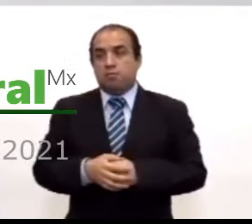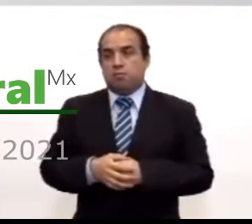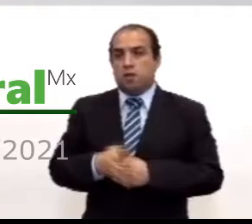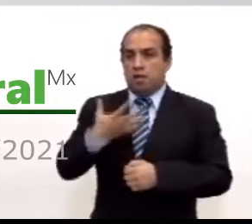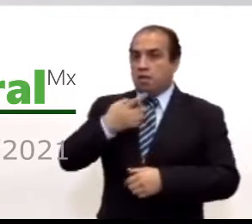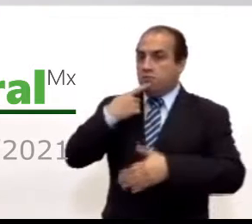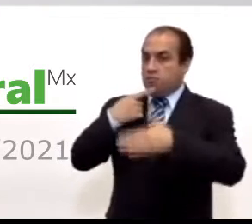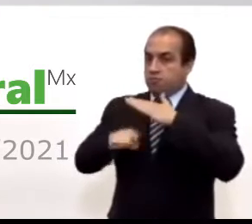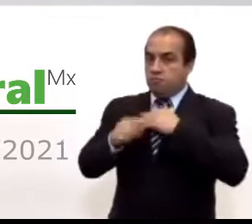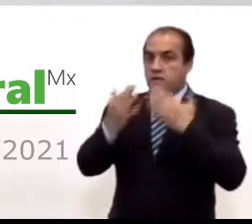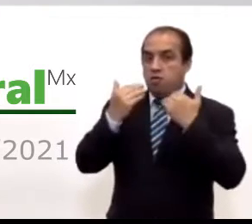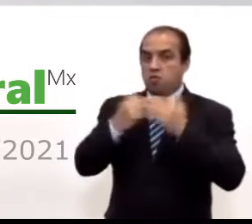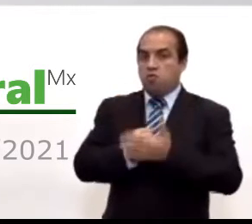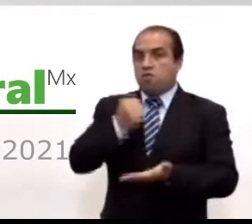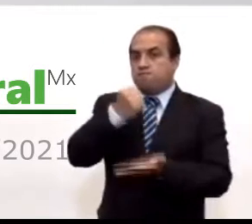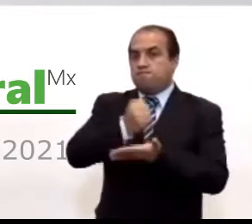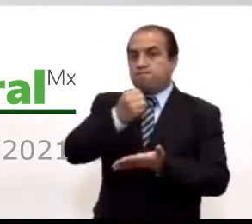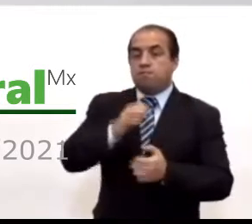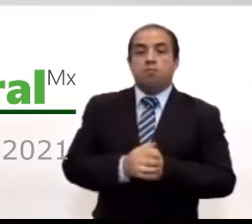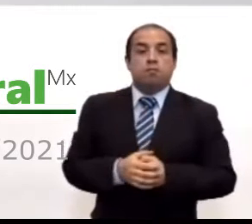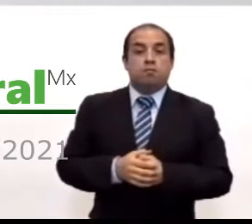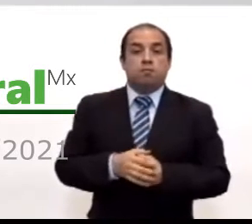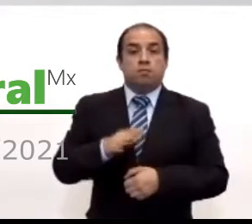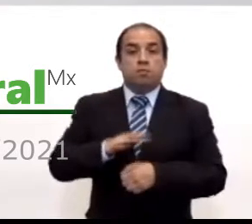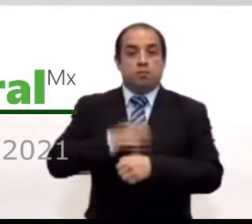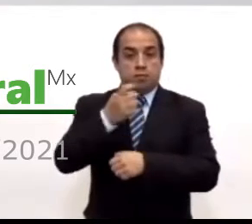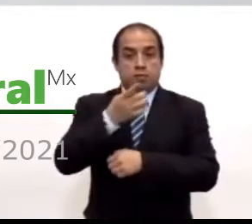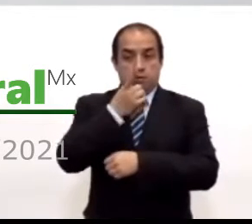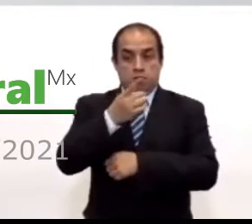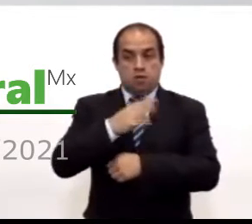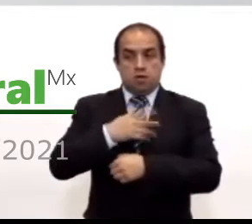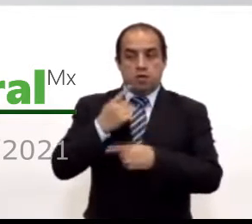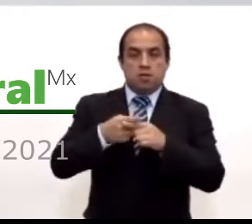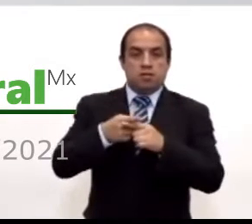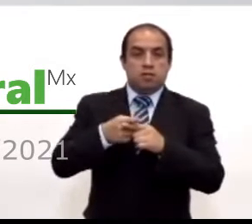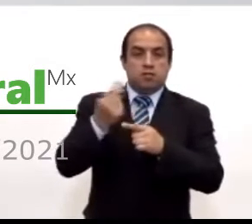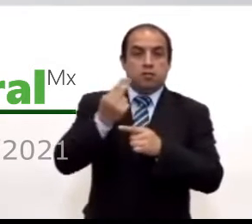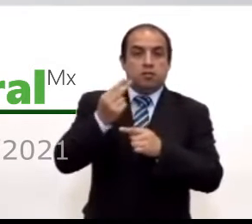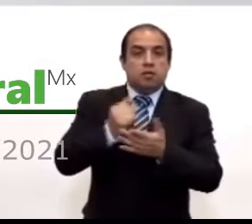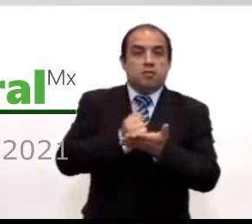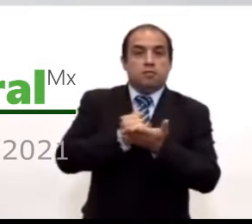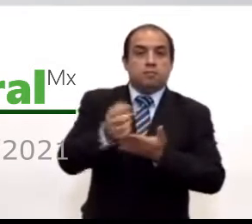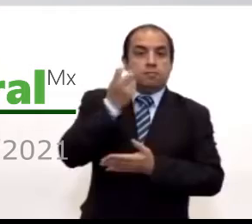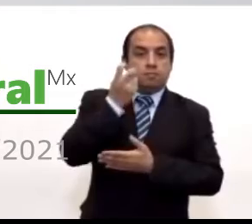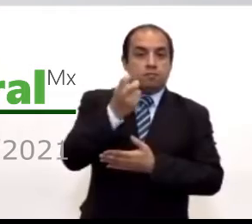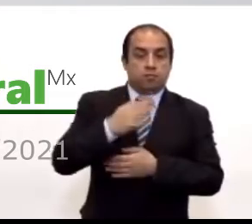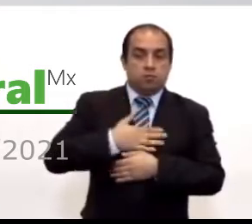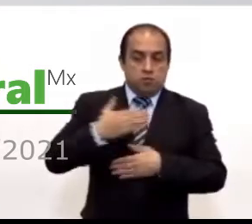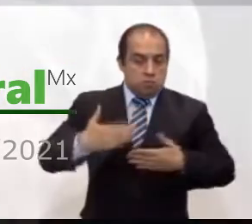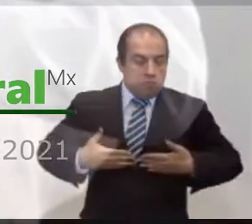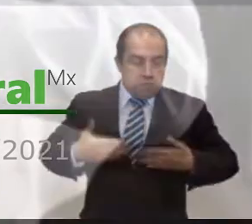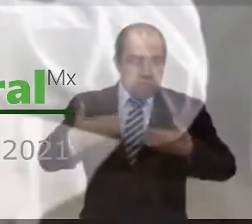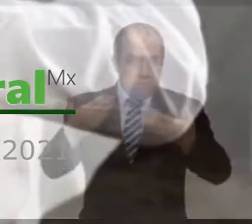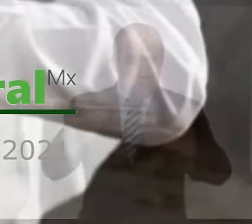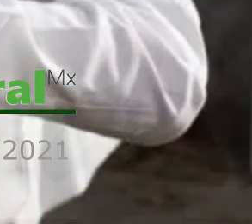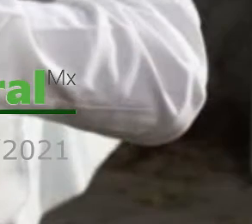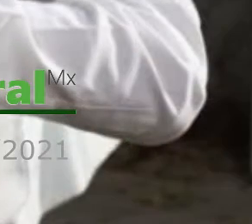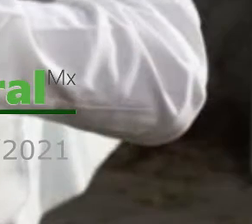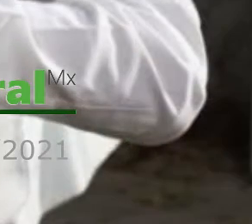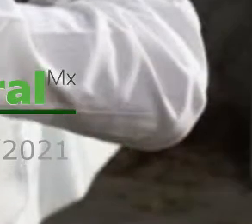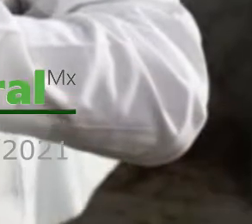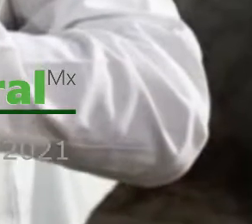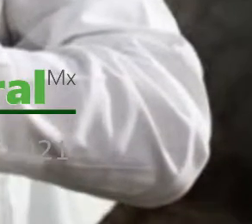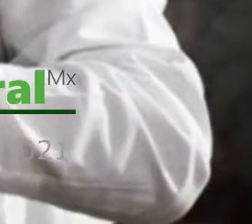no hay sentencias, y por eso digo que quien tiene que definir esto, yo confío en la dirigencia del